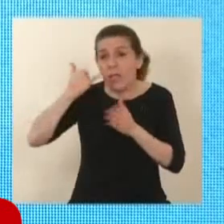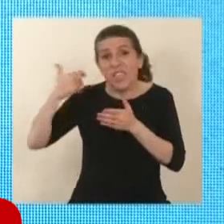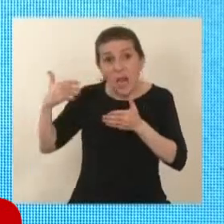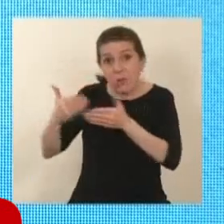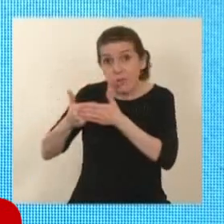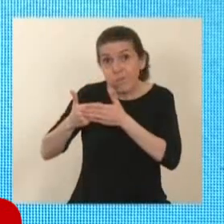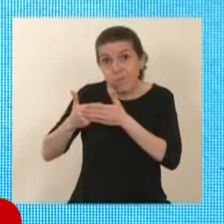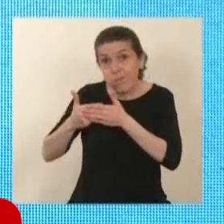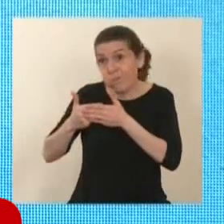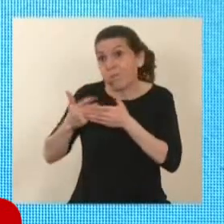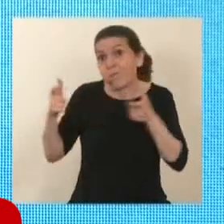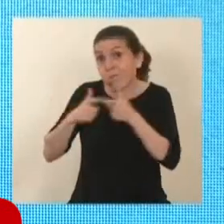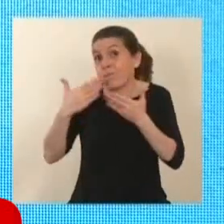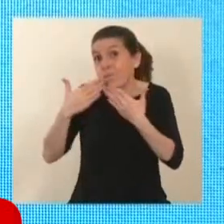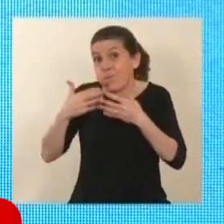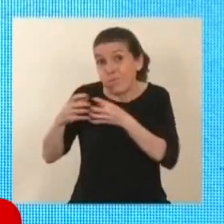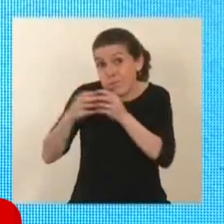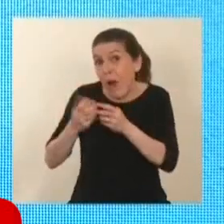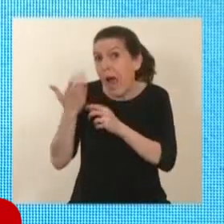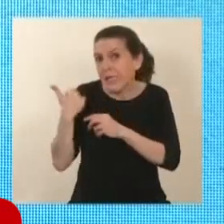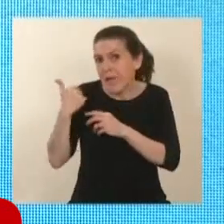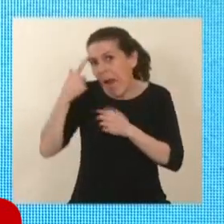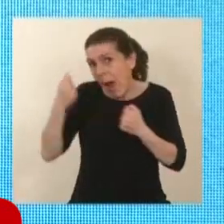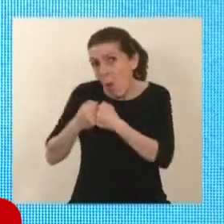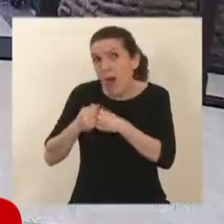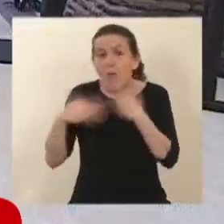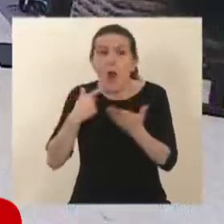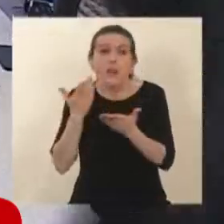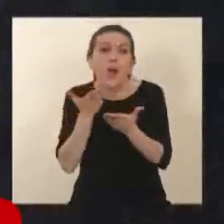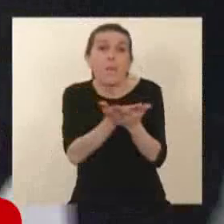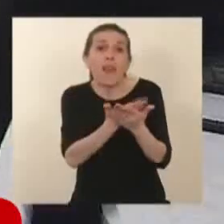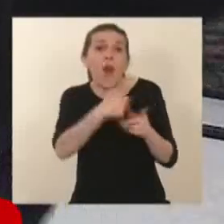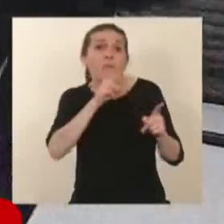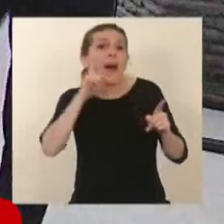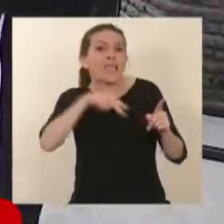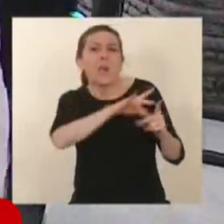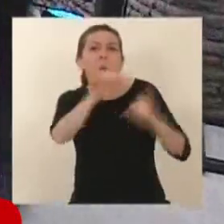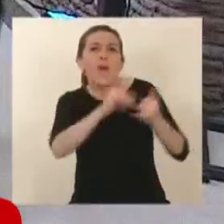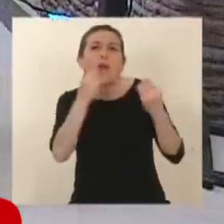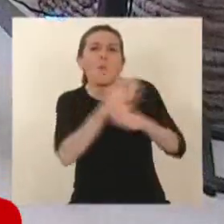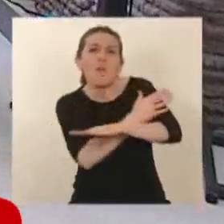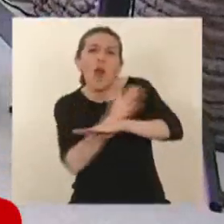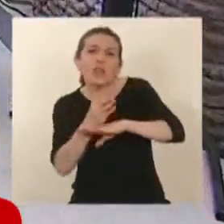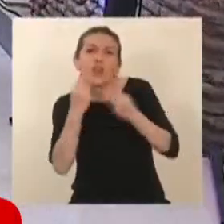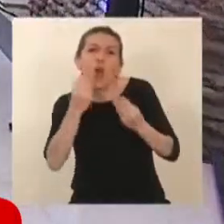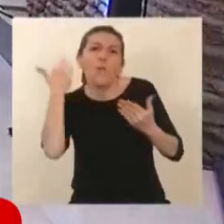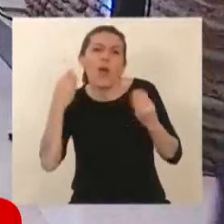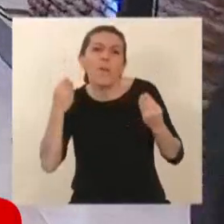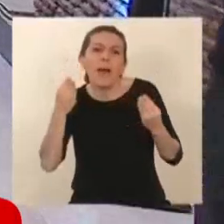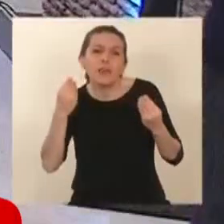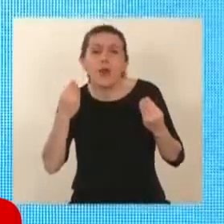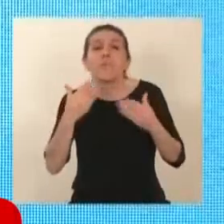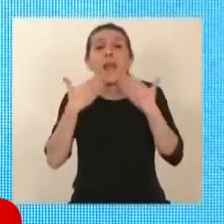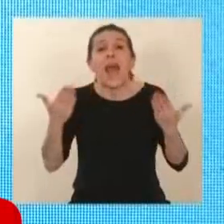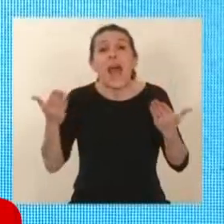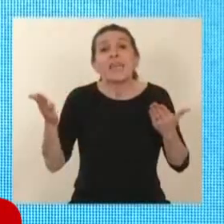culminado en el día de ayer, así que le voy a pedir a Martín que nos cuente cómo fue ese proceso, cómo transcurrió.